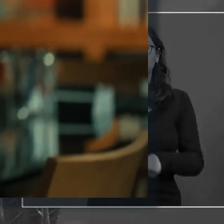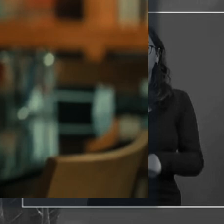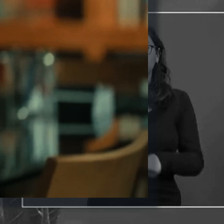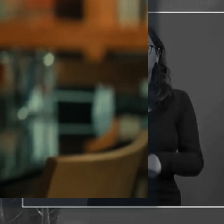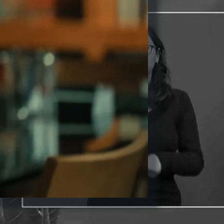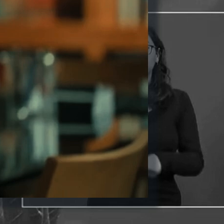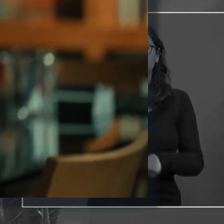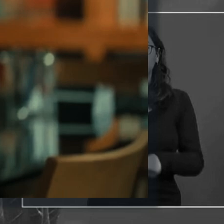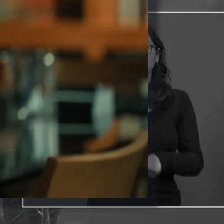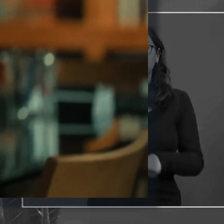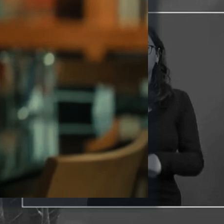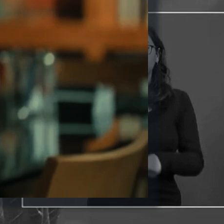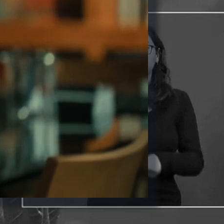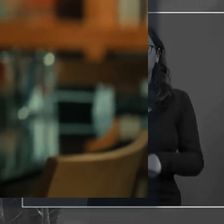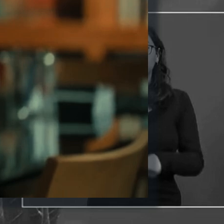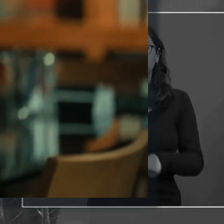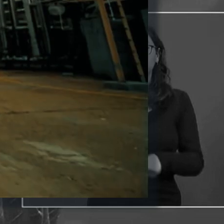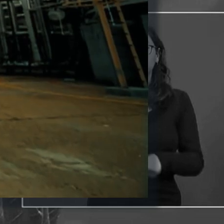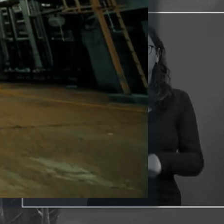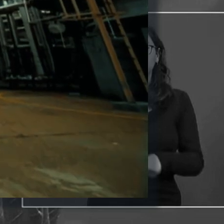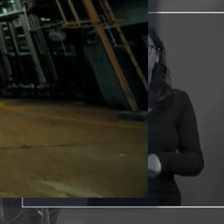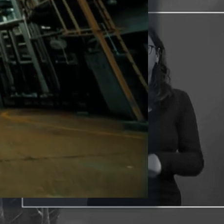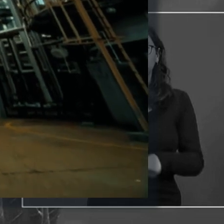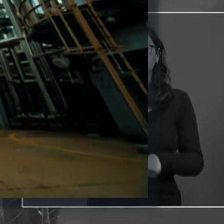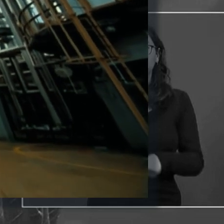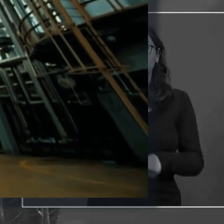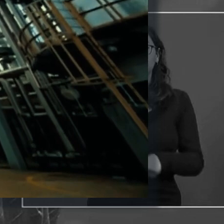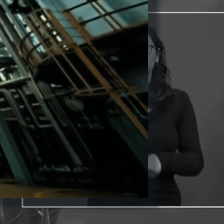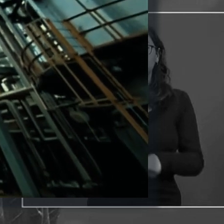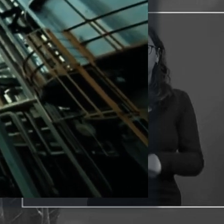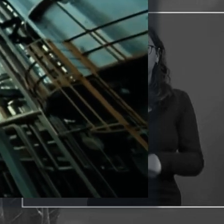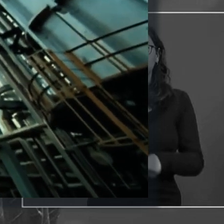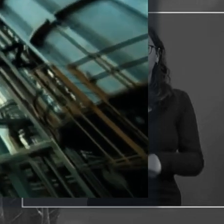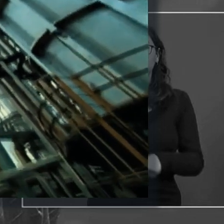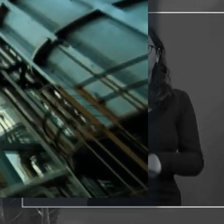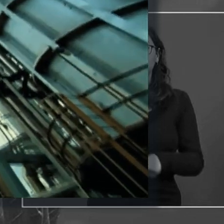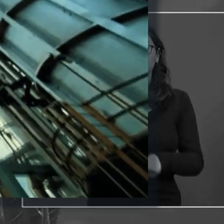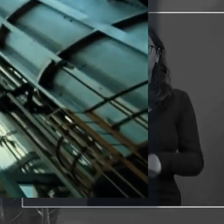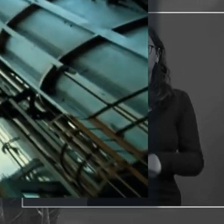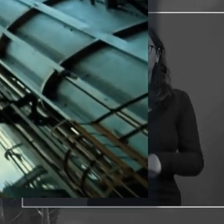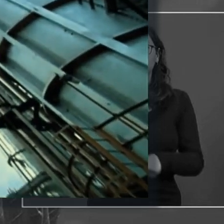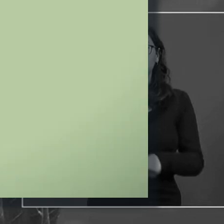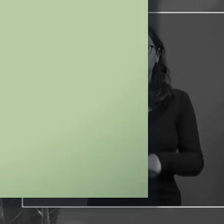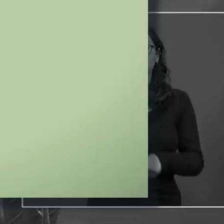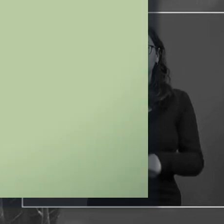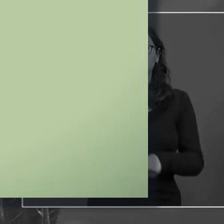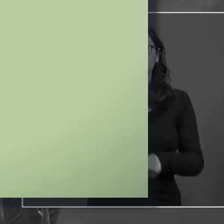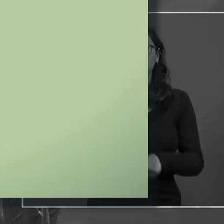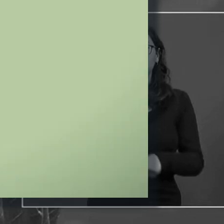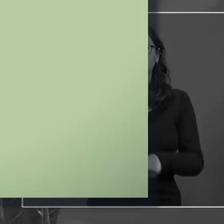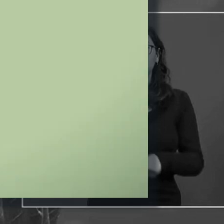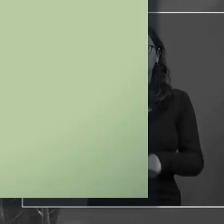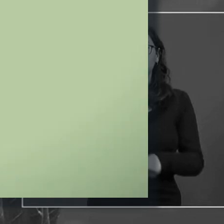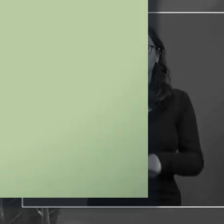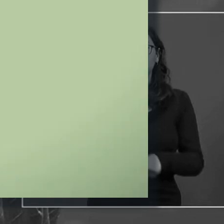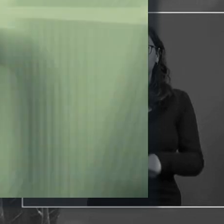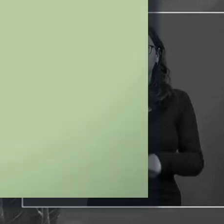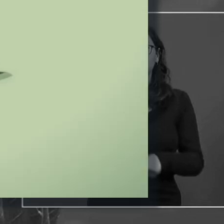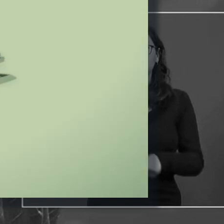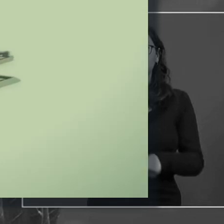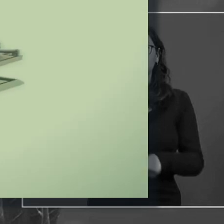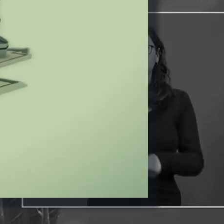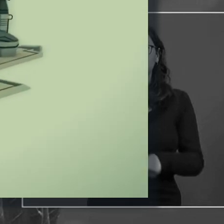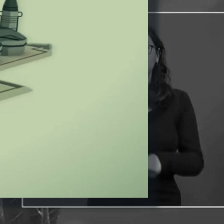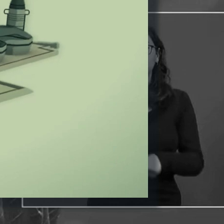en México debe ampliar sus capacidades. Desde el primer día del próximo gobierno, se iniciará la construcción de 5 refinerías y se mejorarán